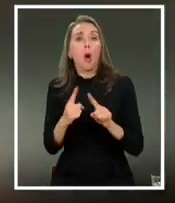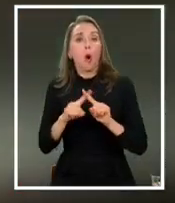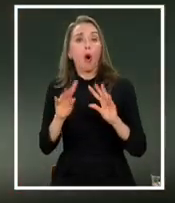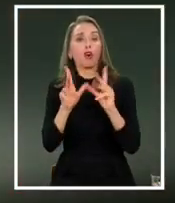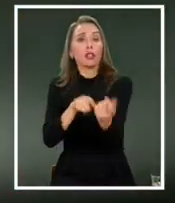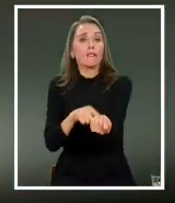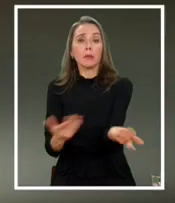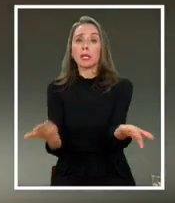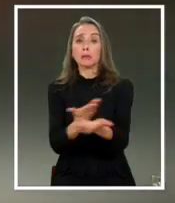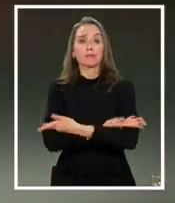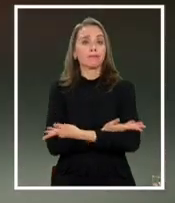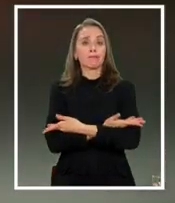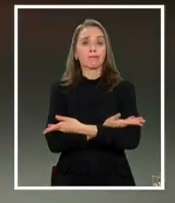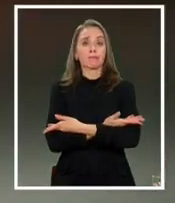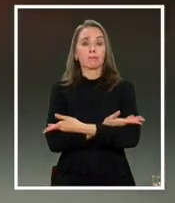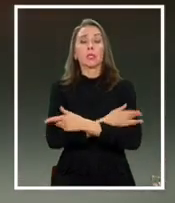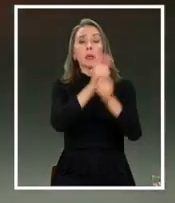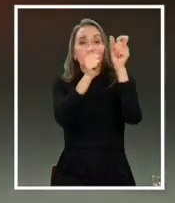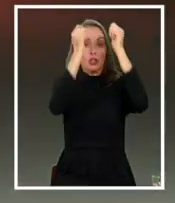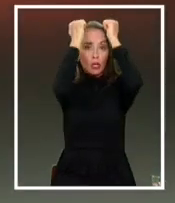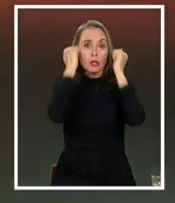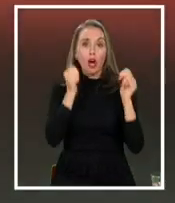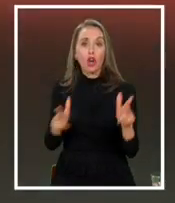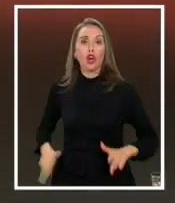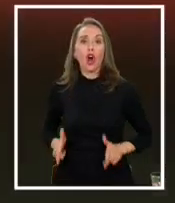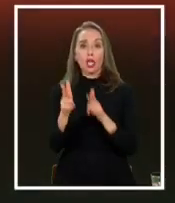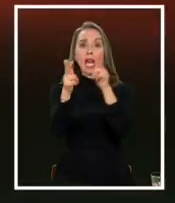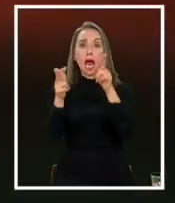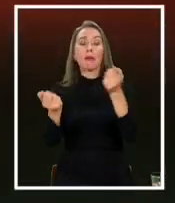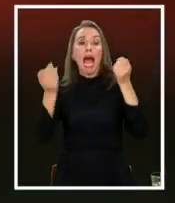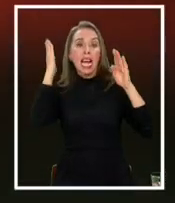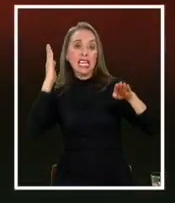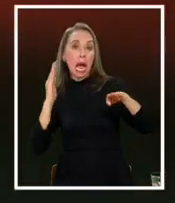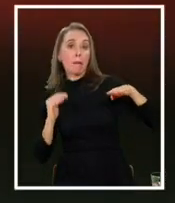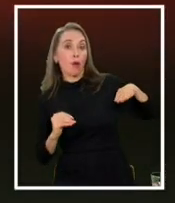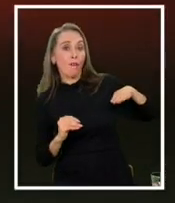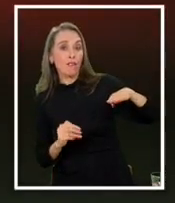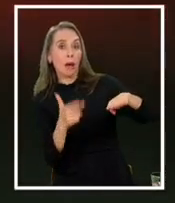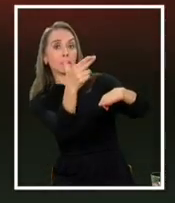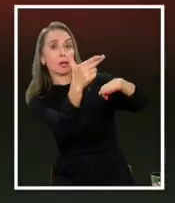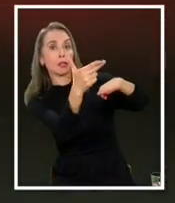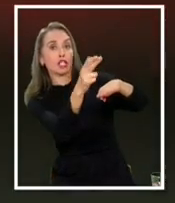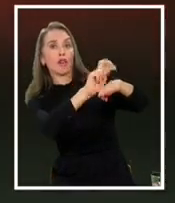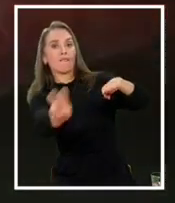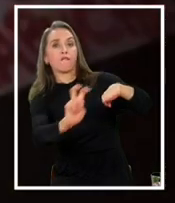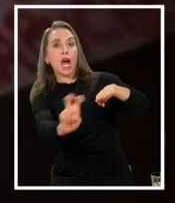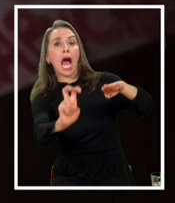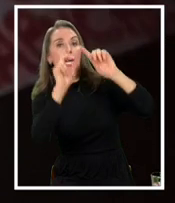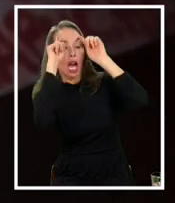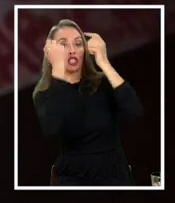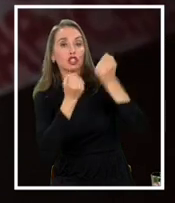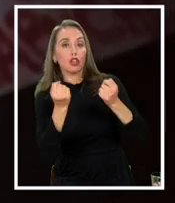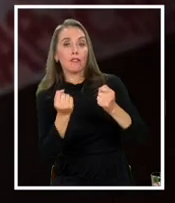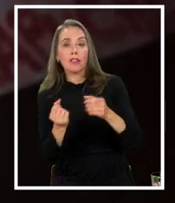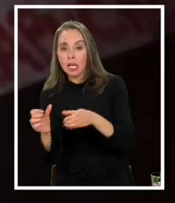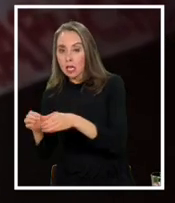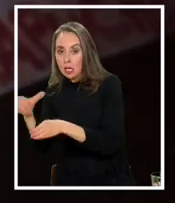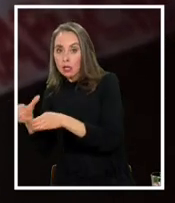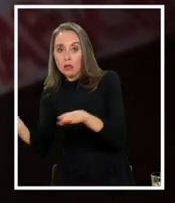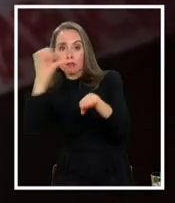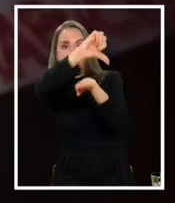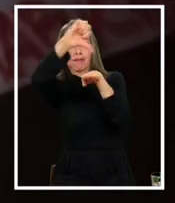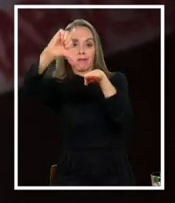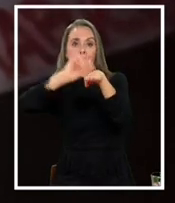familia de brazos cruzados, encapuchados armados, paran los camiones, hacen bajar a los conductores y con acelerante queman